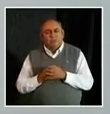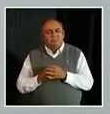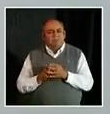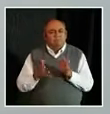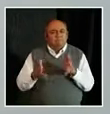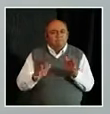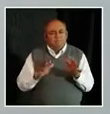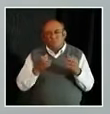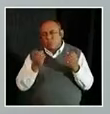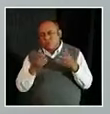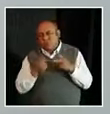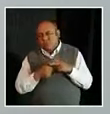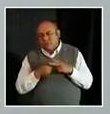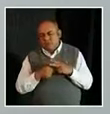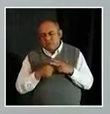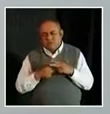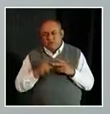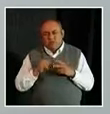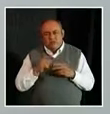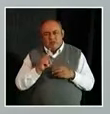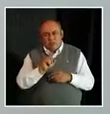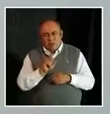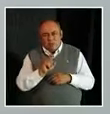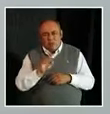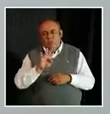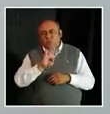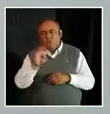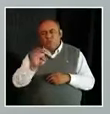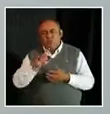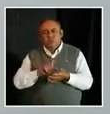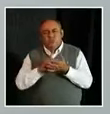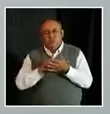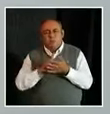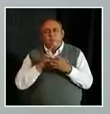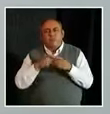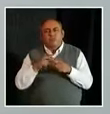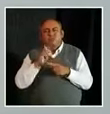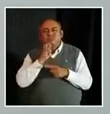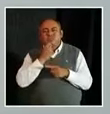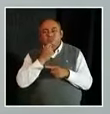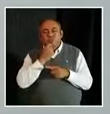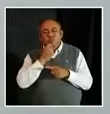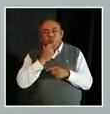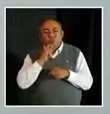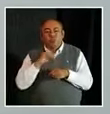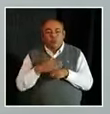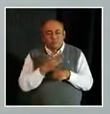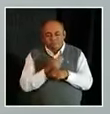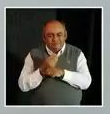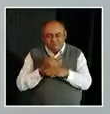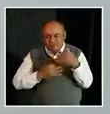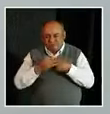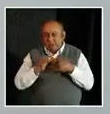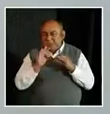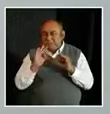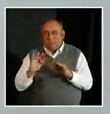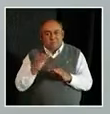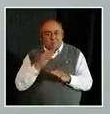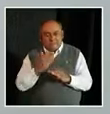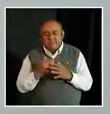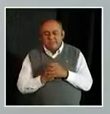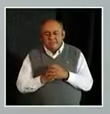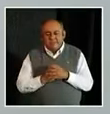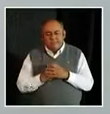recuerdo la cifra de agua recuperada, traemos alrededor de 400 litros por segundo recuperados a través de la modulación. Debemos de